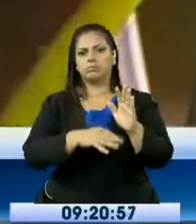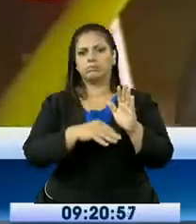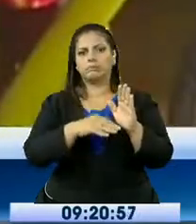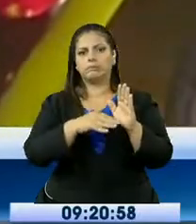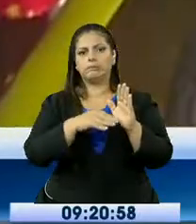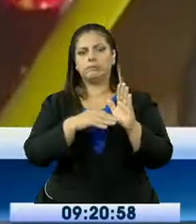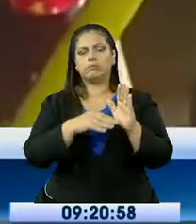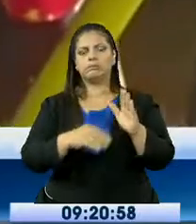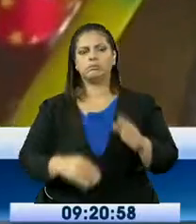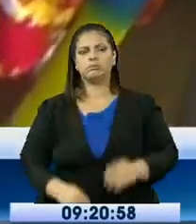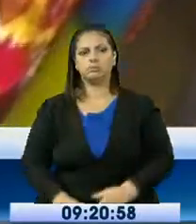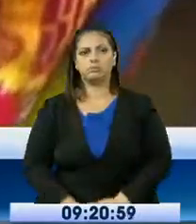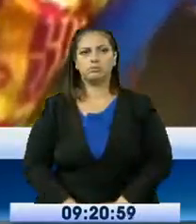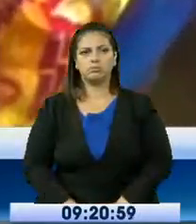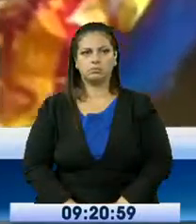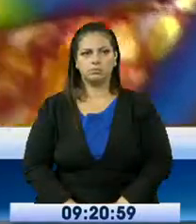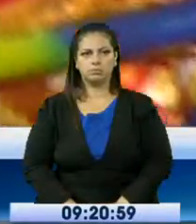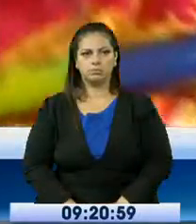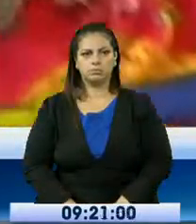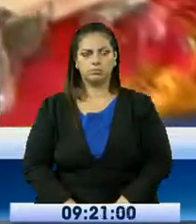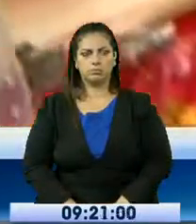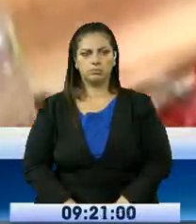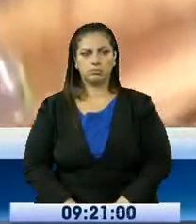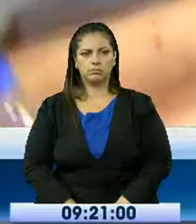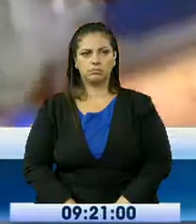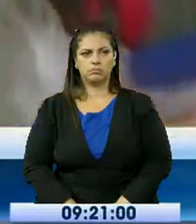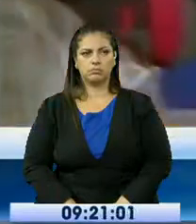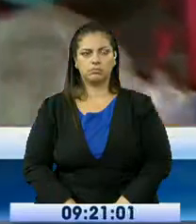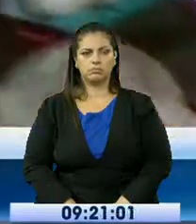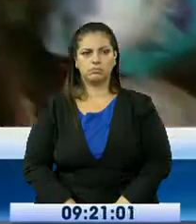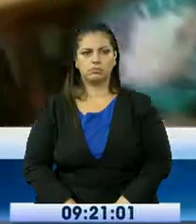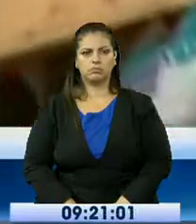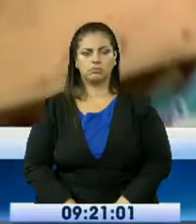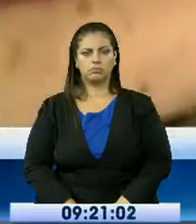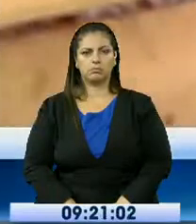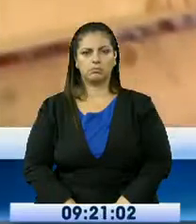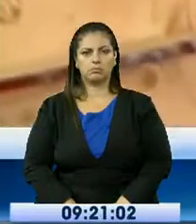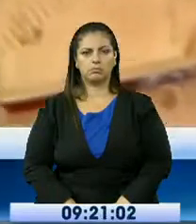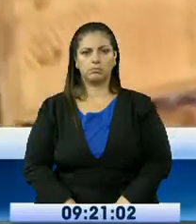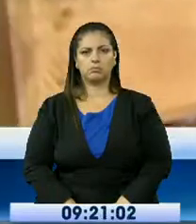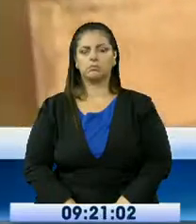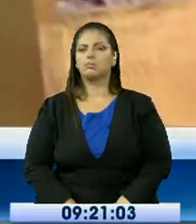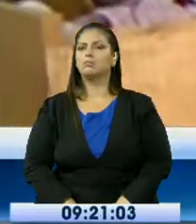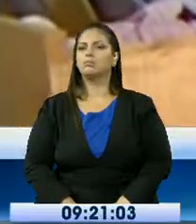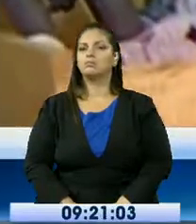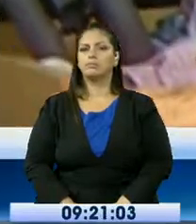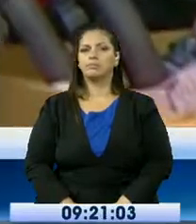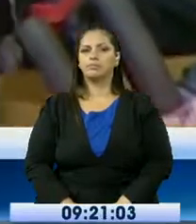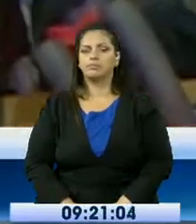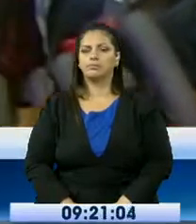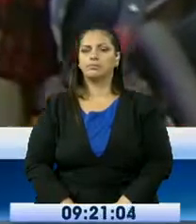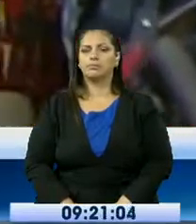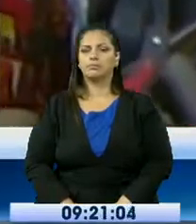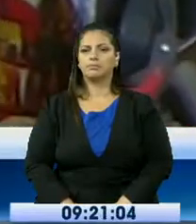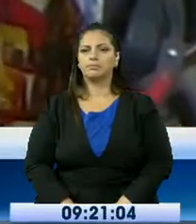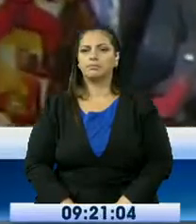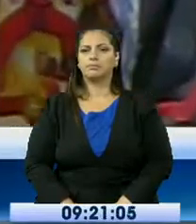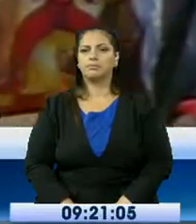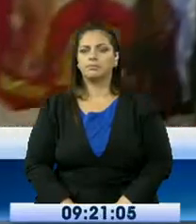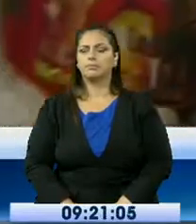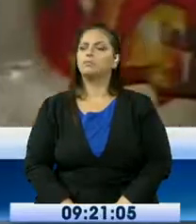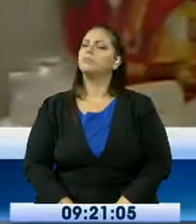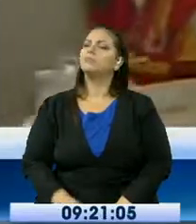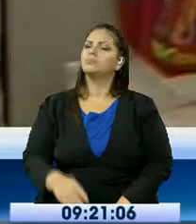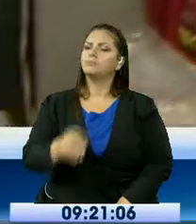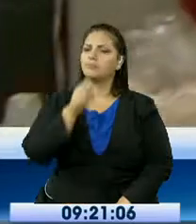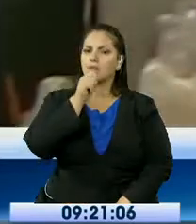Señora, ¿de pronto todavía no han alcanzado los conectores el nivel del agua? No, todavía no. Cuando llueve con fuerza